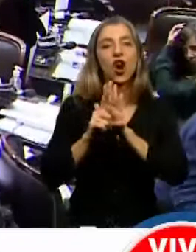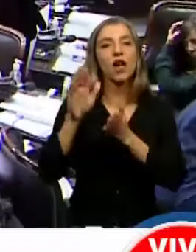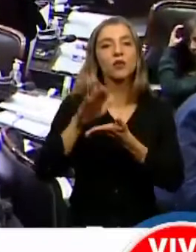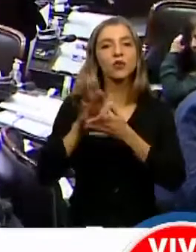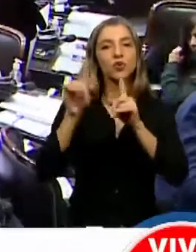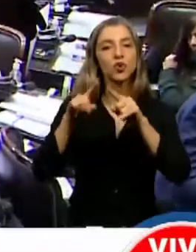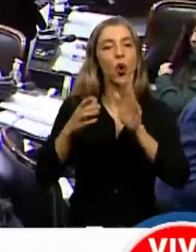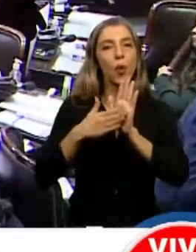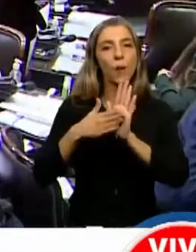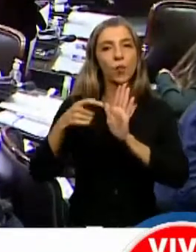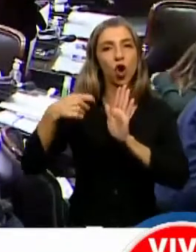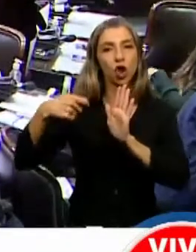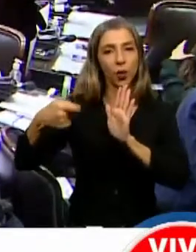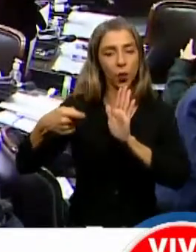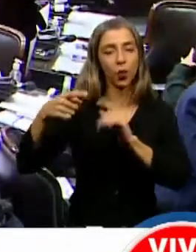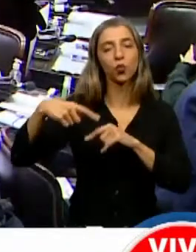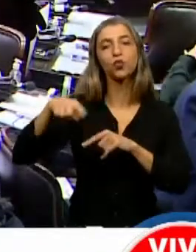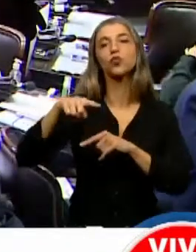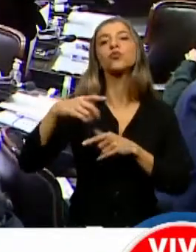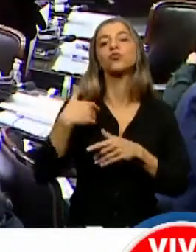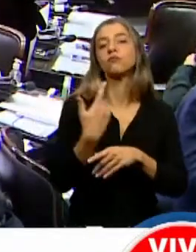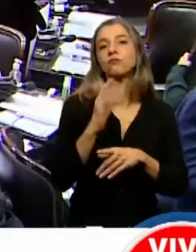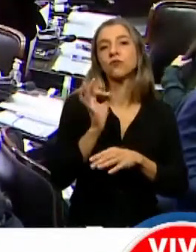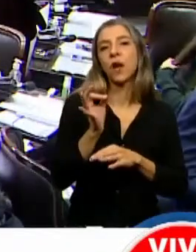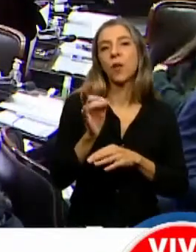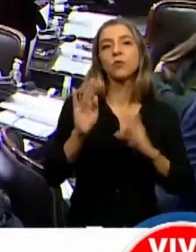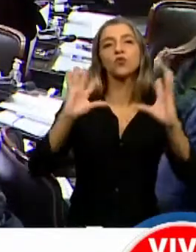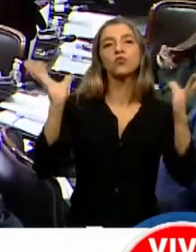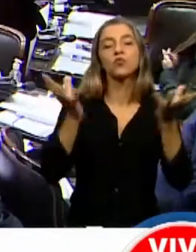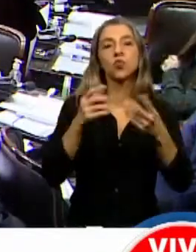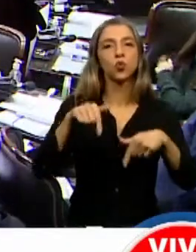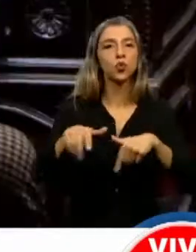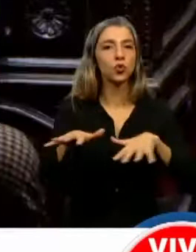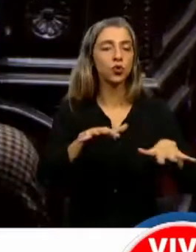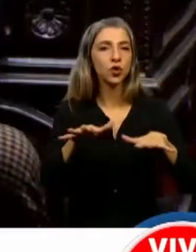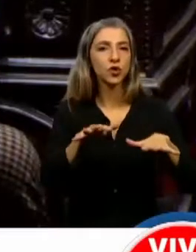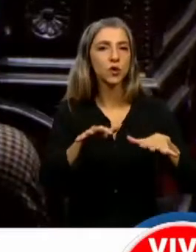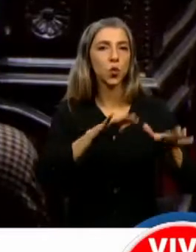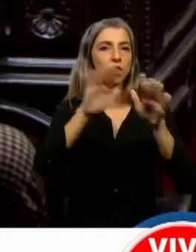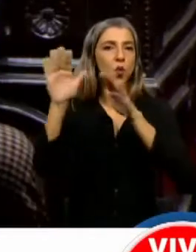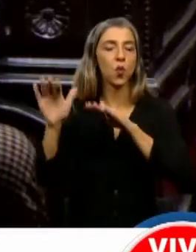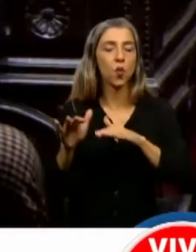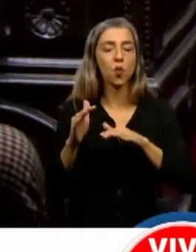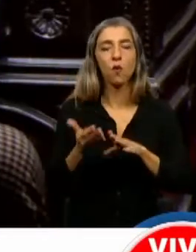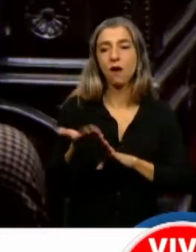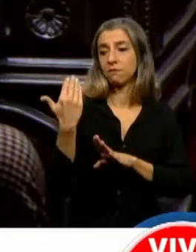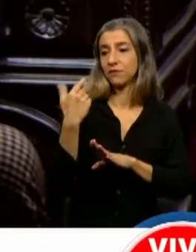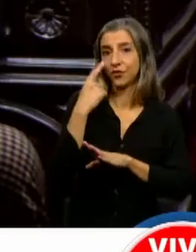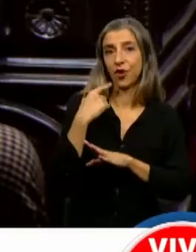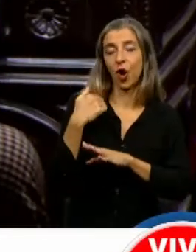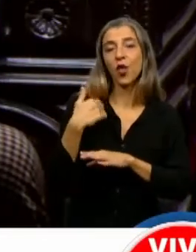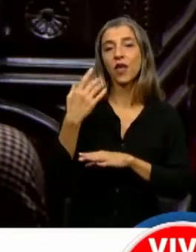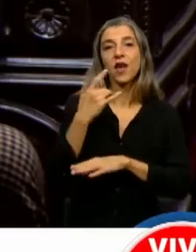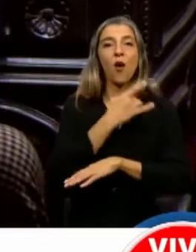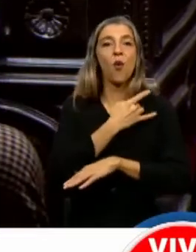monotributo. Estamos en un contexto mundial que el otro día repasaba en una charla en la Universidad